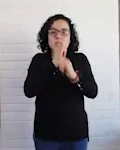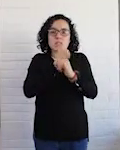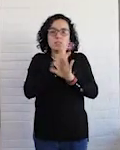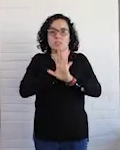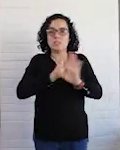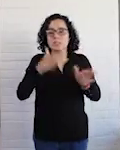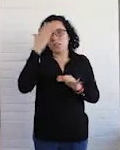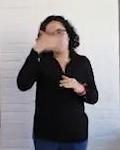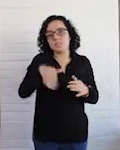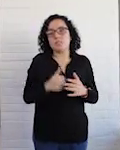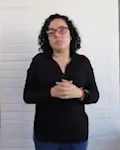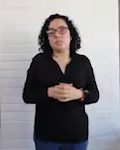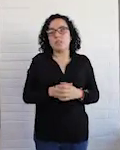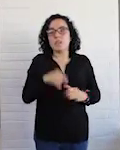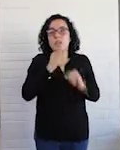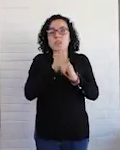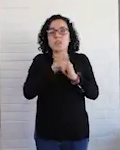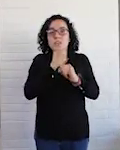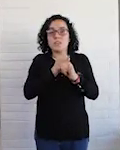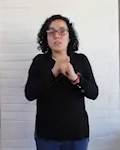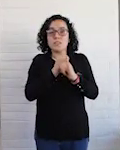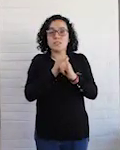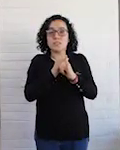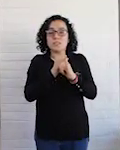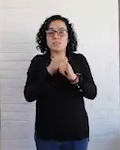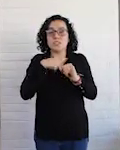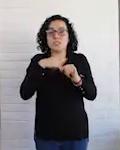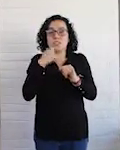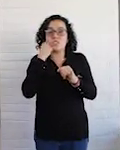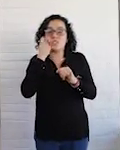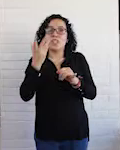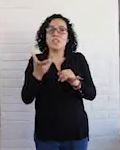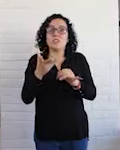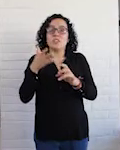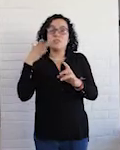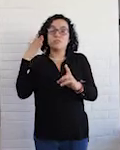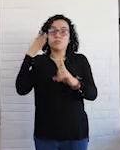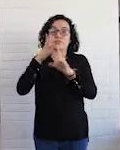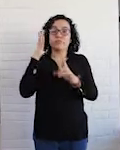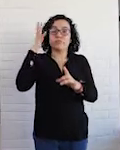sabe a dónde voy, Internet ya sabe que me quiero ir a Acapulco.